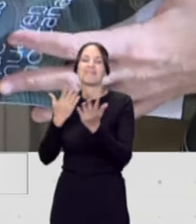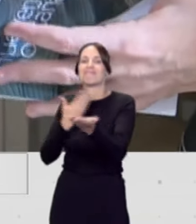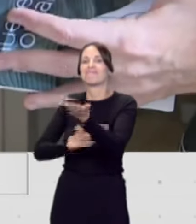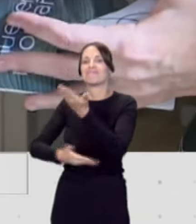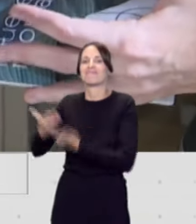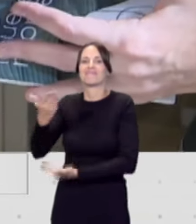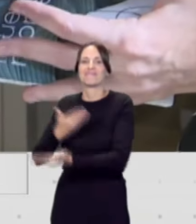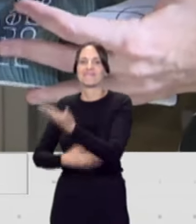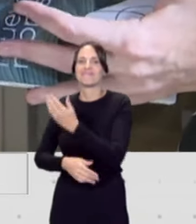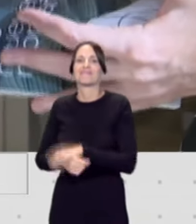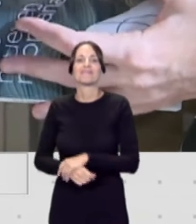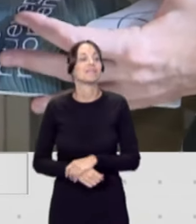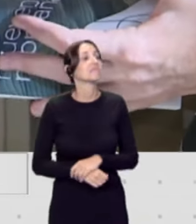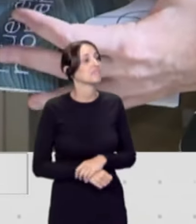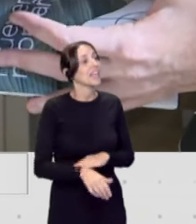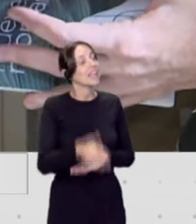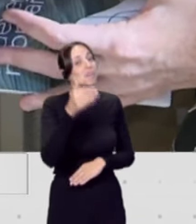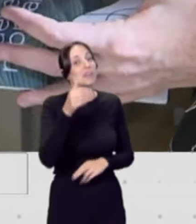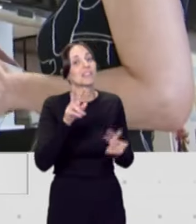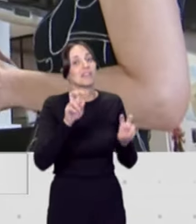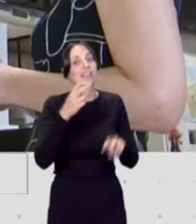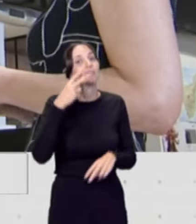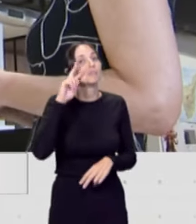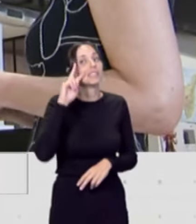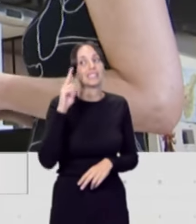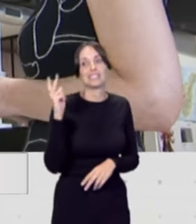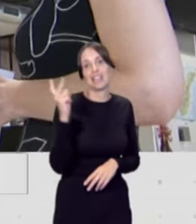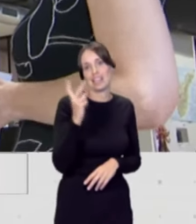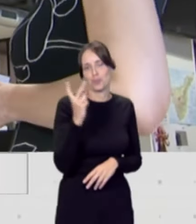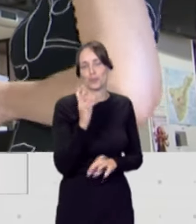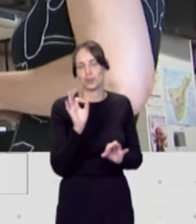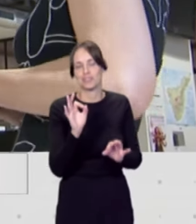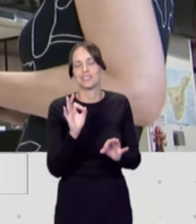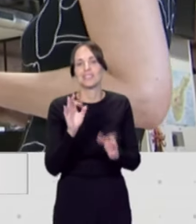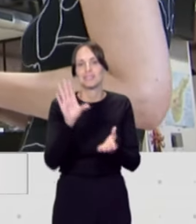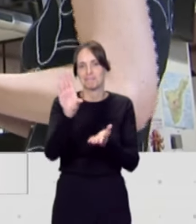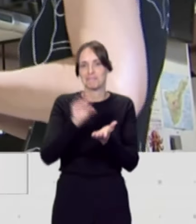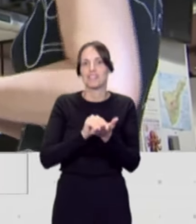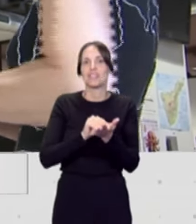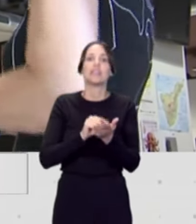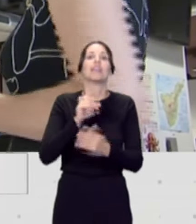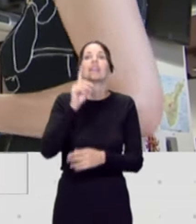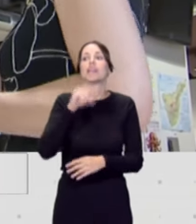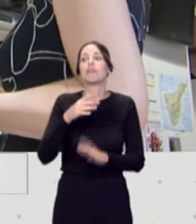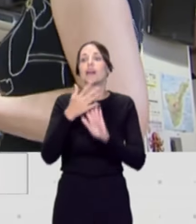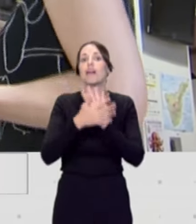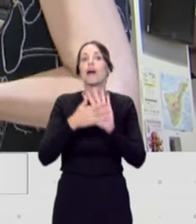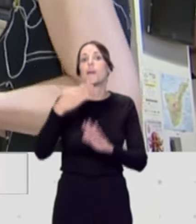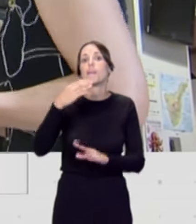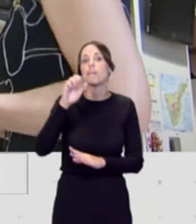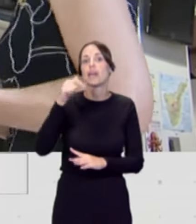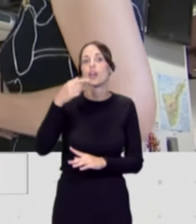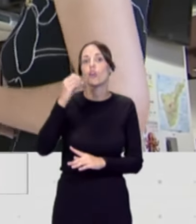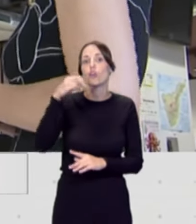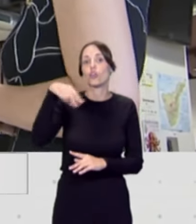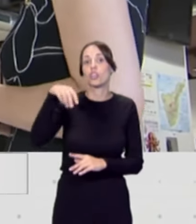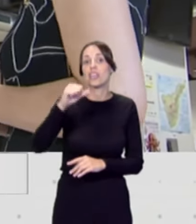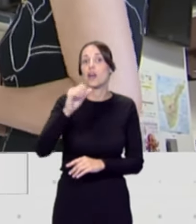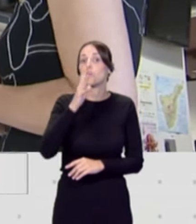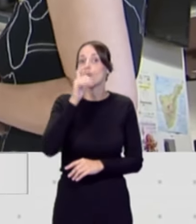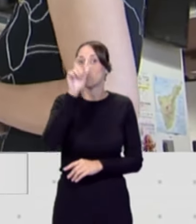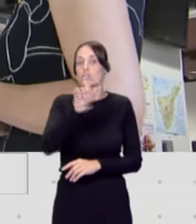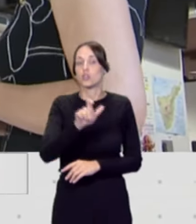colaboración. Importante esas vivencias también que he recogido. Y comentaba Begoña, pues las personas que son protagonistas, aparte de